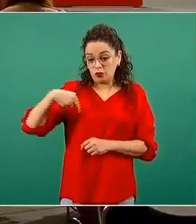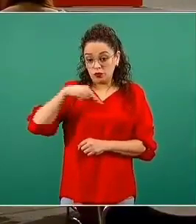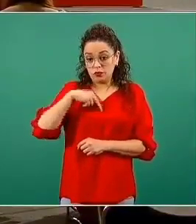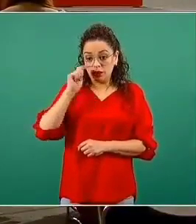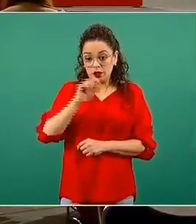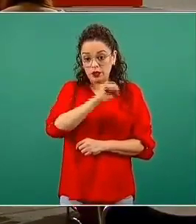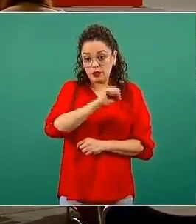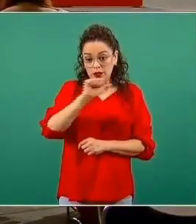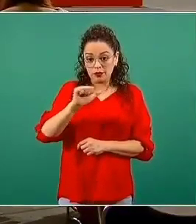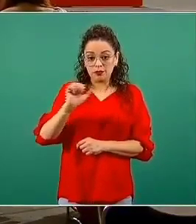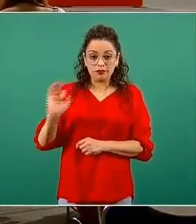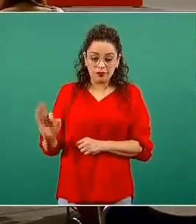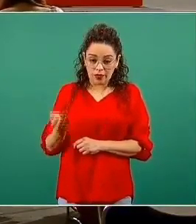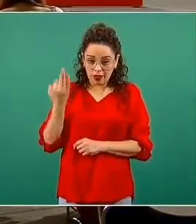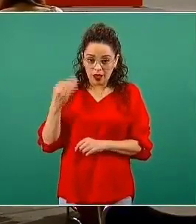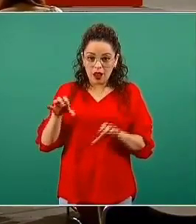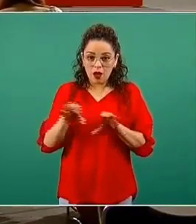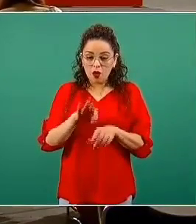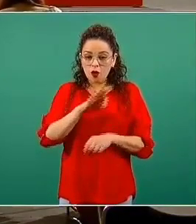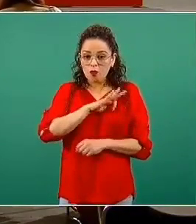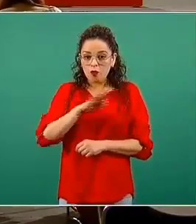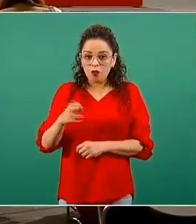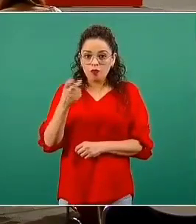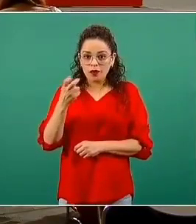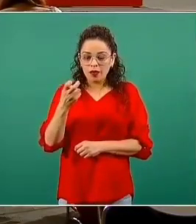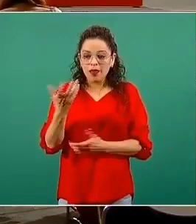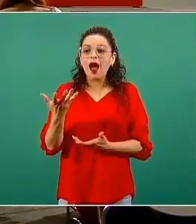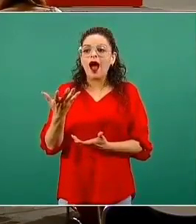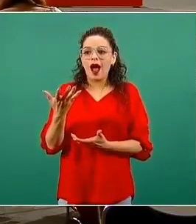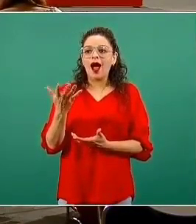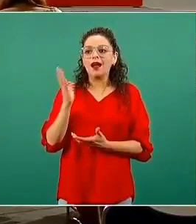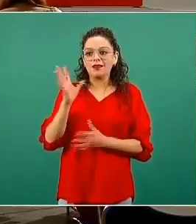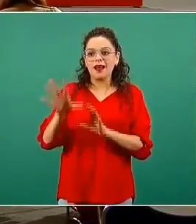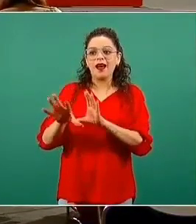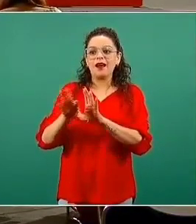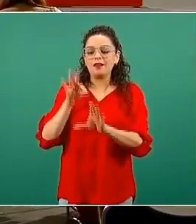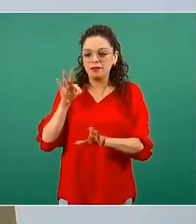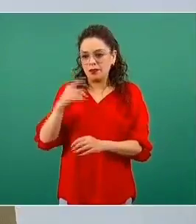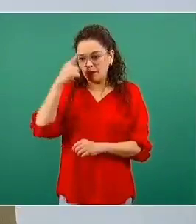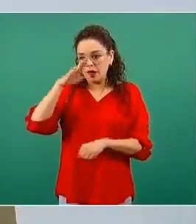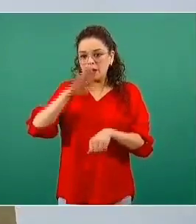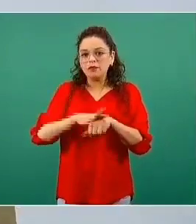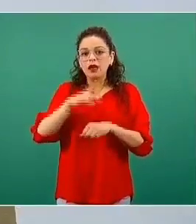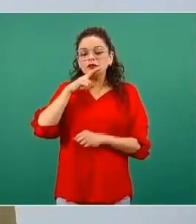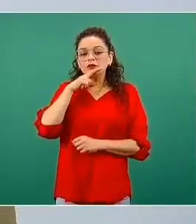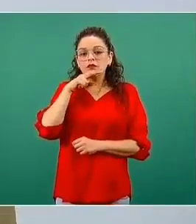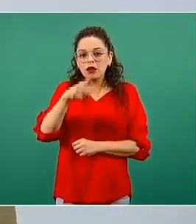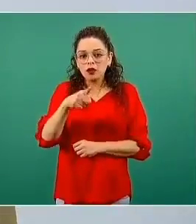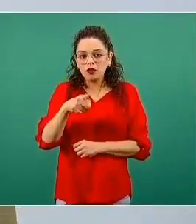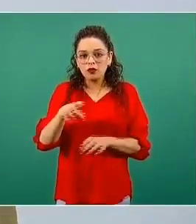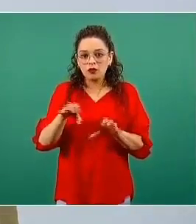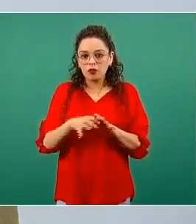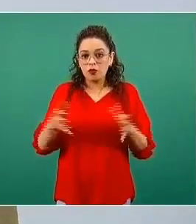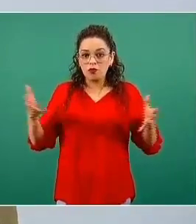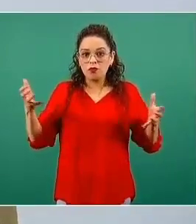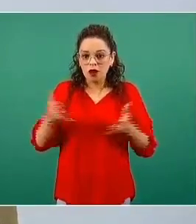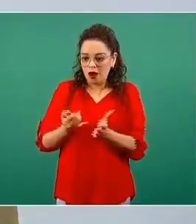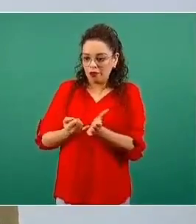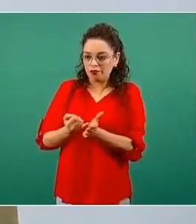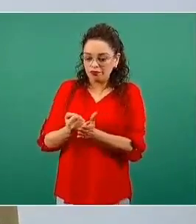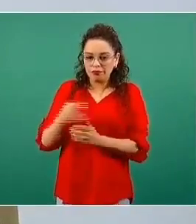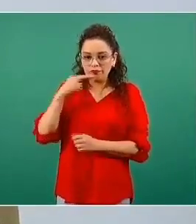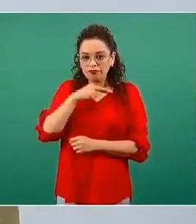Federal podemos ir rescatando esto y mejorando la acción comunitaria. Y el otro